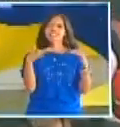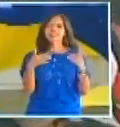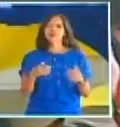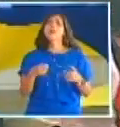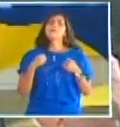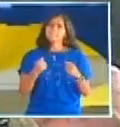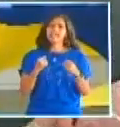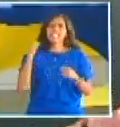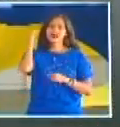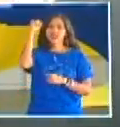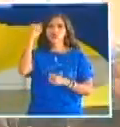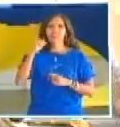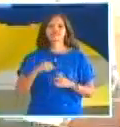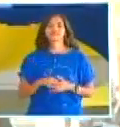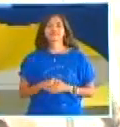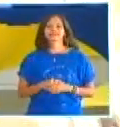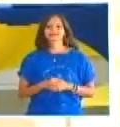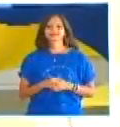combate y vaya a la victoria.